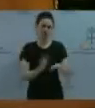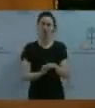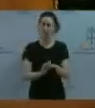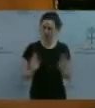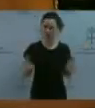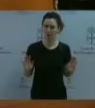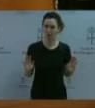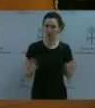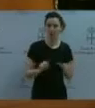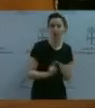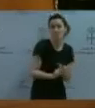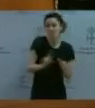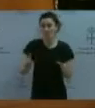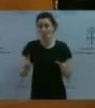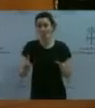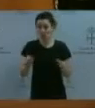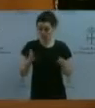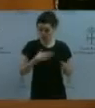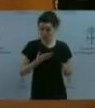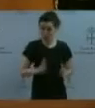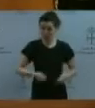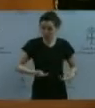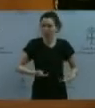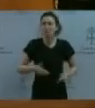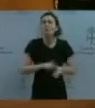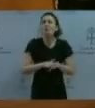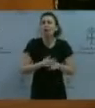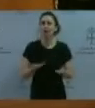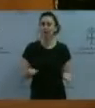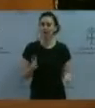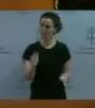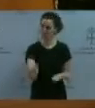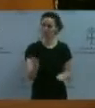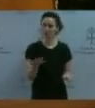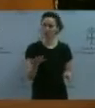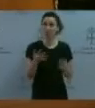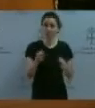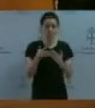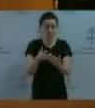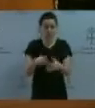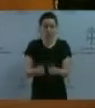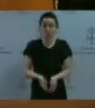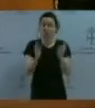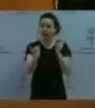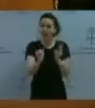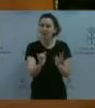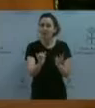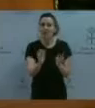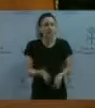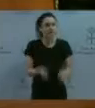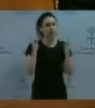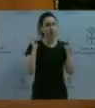propia. La lucha por la oficialidad y una lucha democrática. Reclama libertades y derechos que están recogidos en el artículo 3 de la